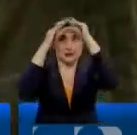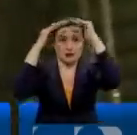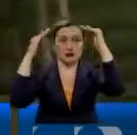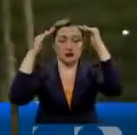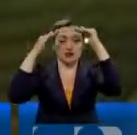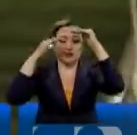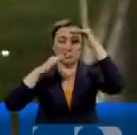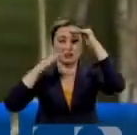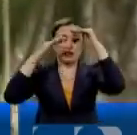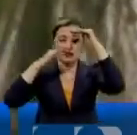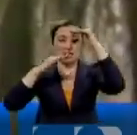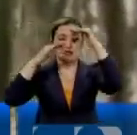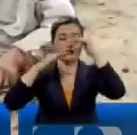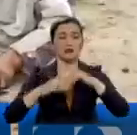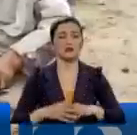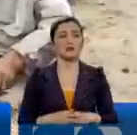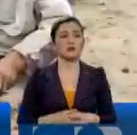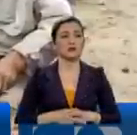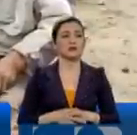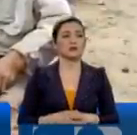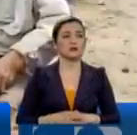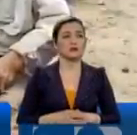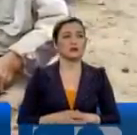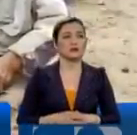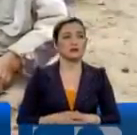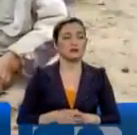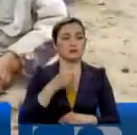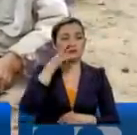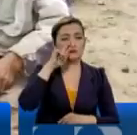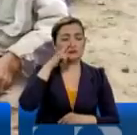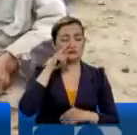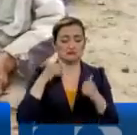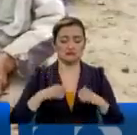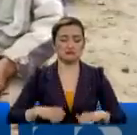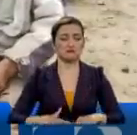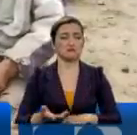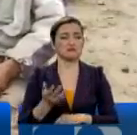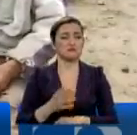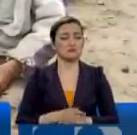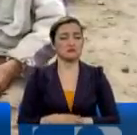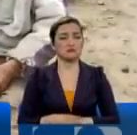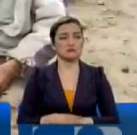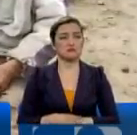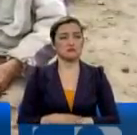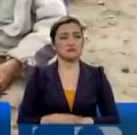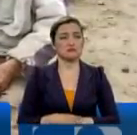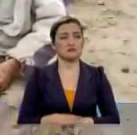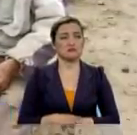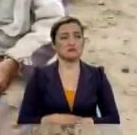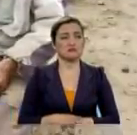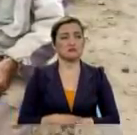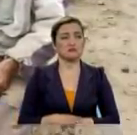cubre está a punto de colapsar. Claro, me da pena. Y todo esto me da pena.